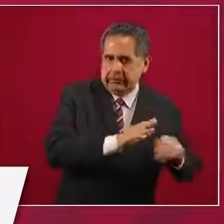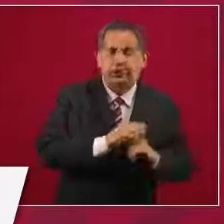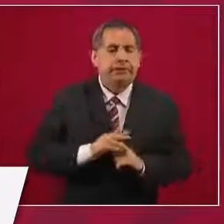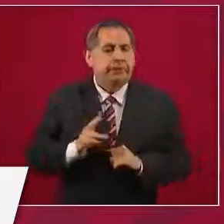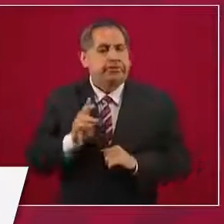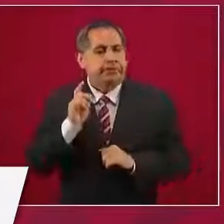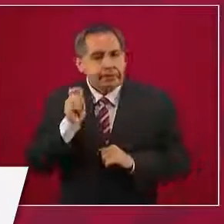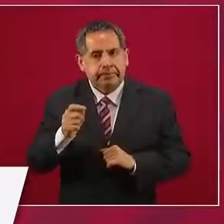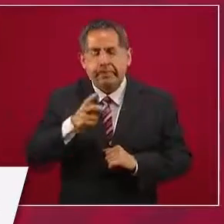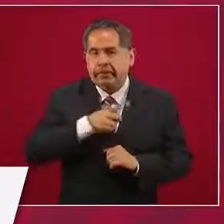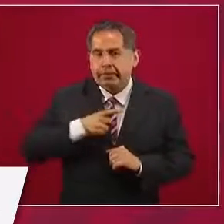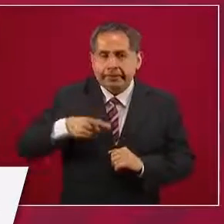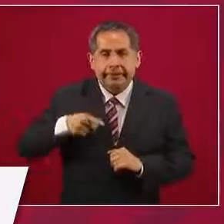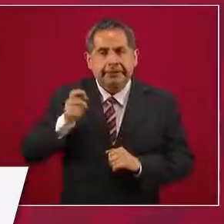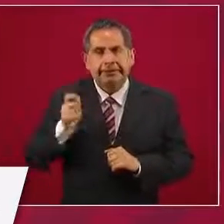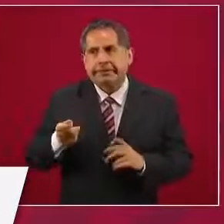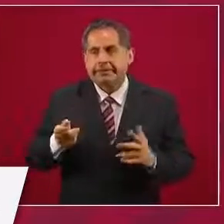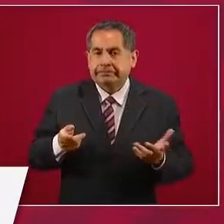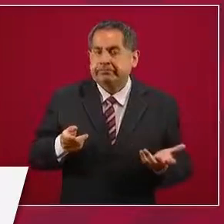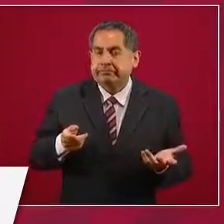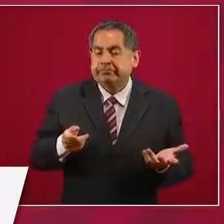tiene que